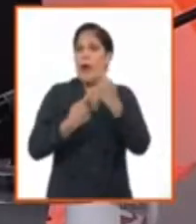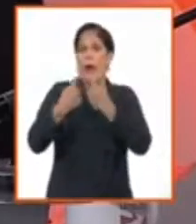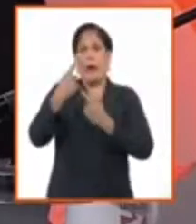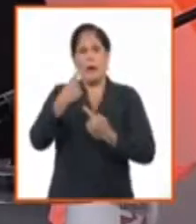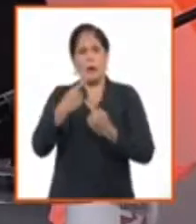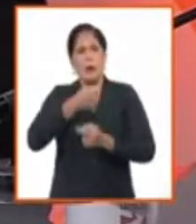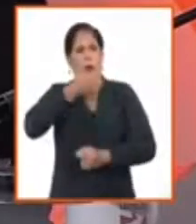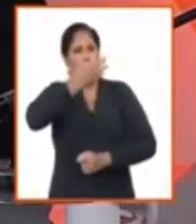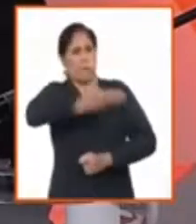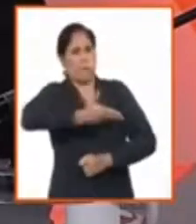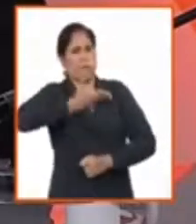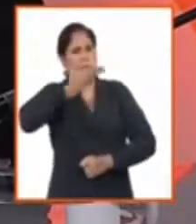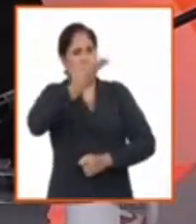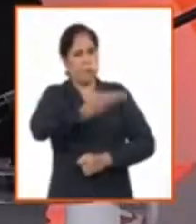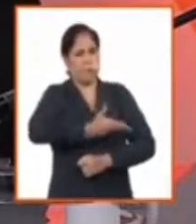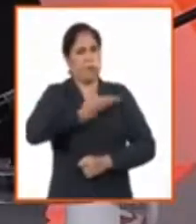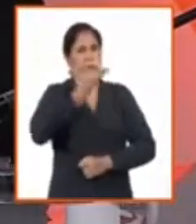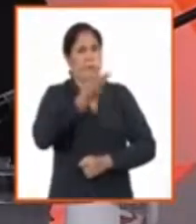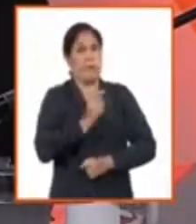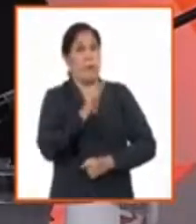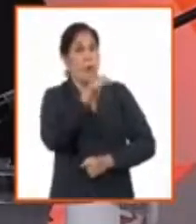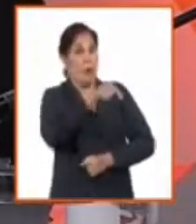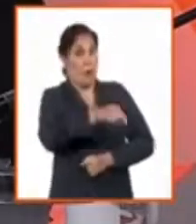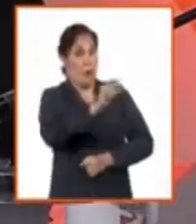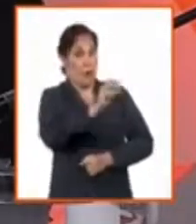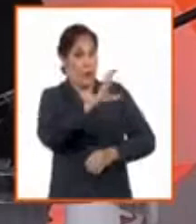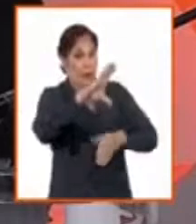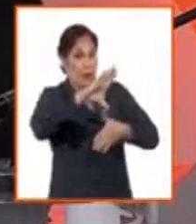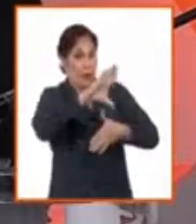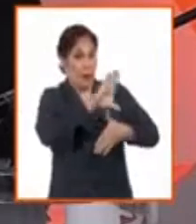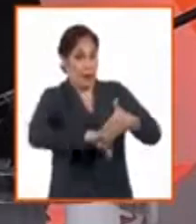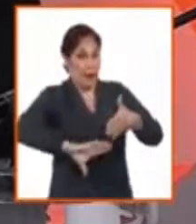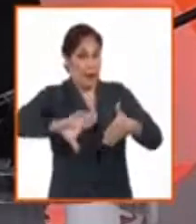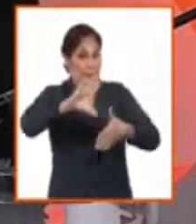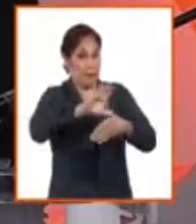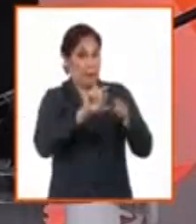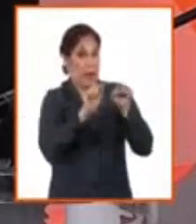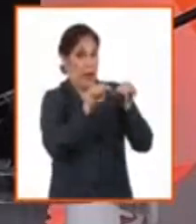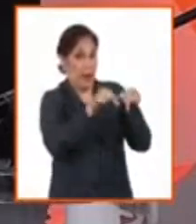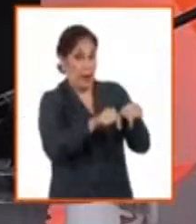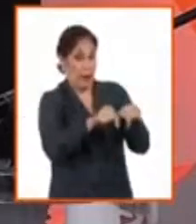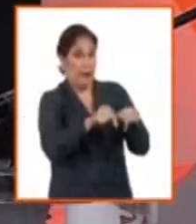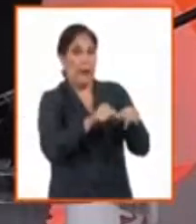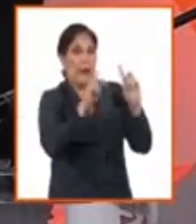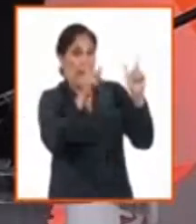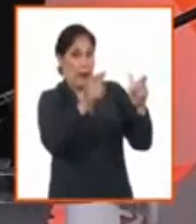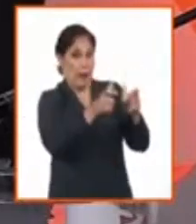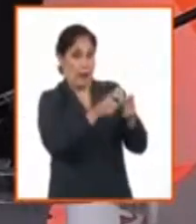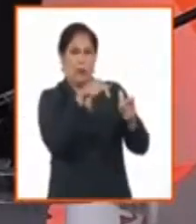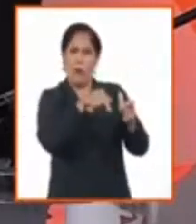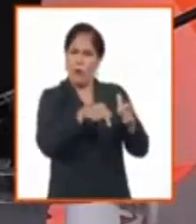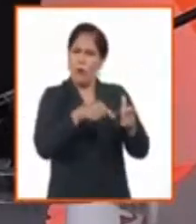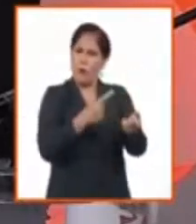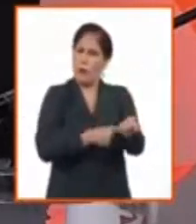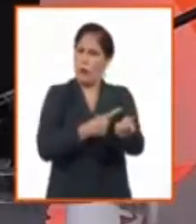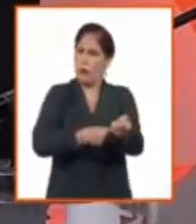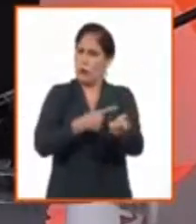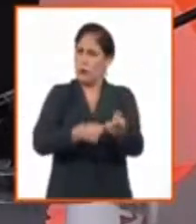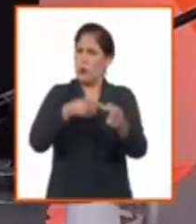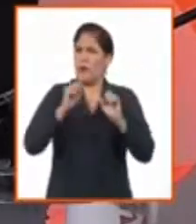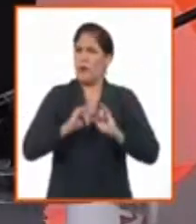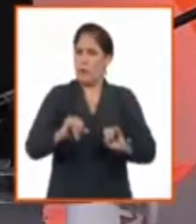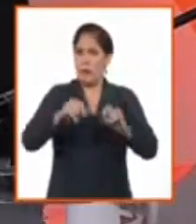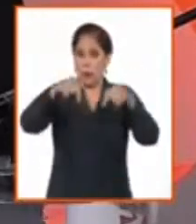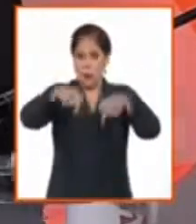discursos de lo que está pasando ahora mismo en la cumbre de los pueblos pues le propongo ir como es habitual a nuestra sección la